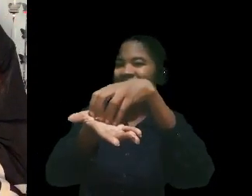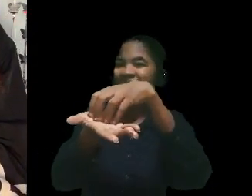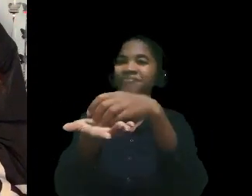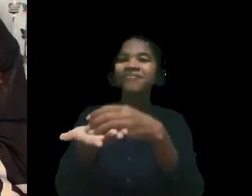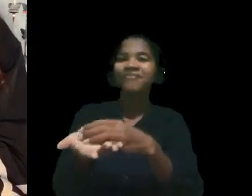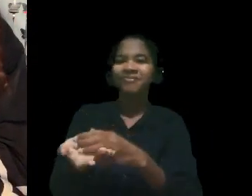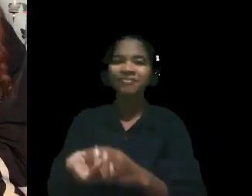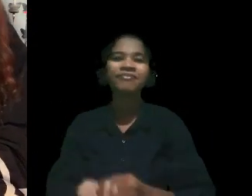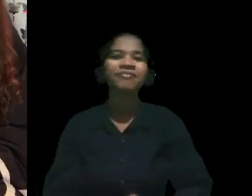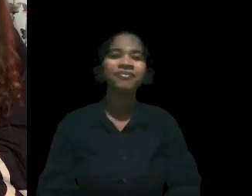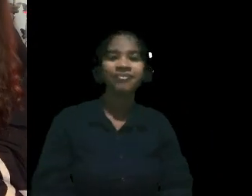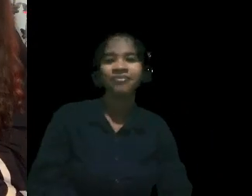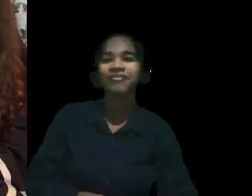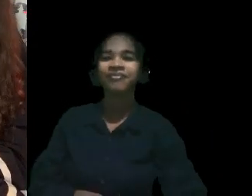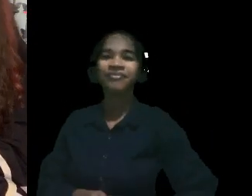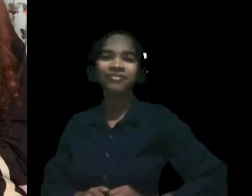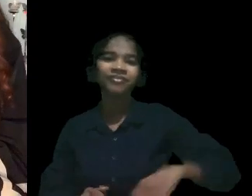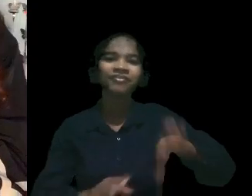corazón.